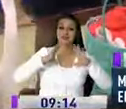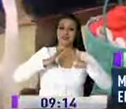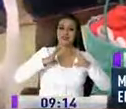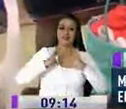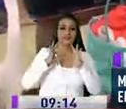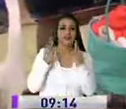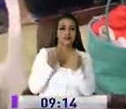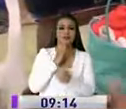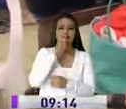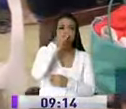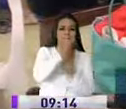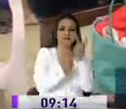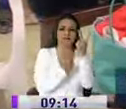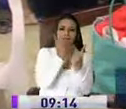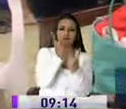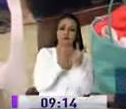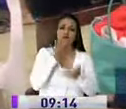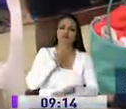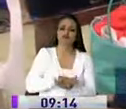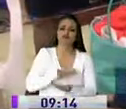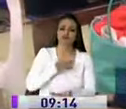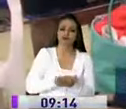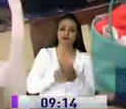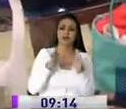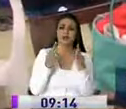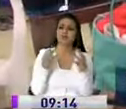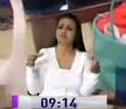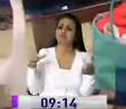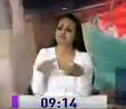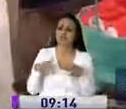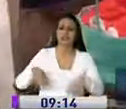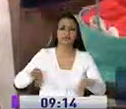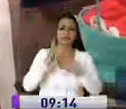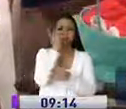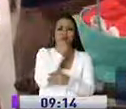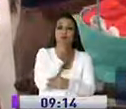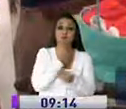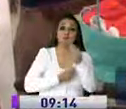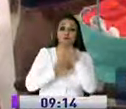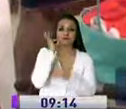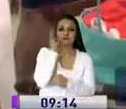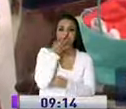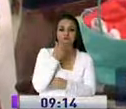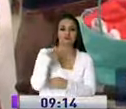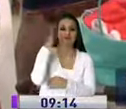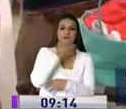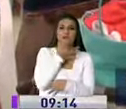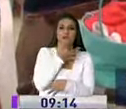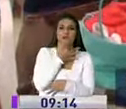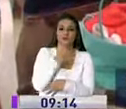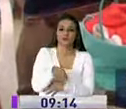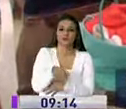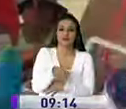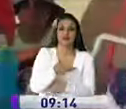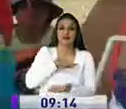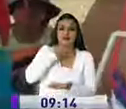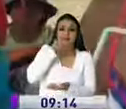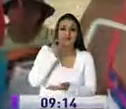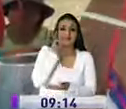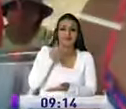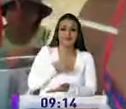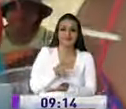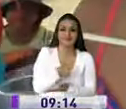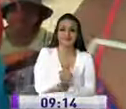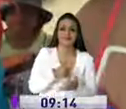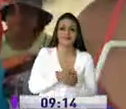familia, siempre venimos acá porque es tranquila y familiar más que nada. La comida es deliciosa, es lo que más nos gusta de aquí, sobre todo los ceviches. Estando el feriado